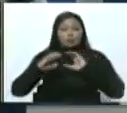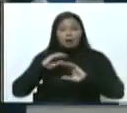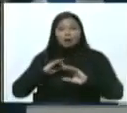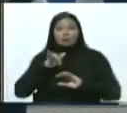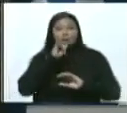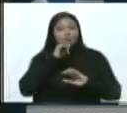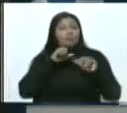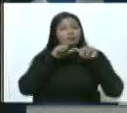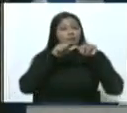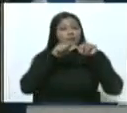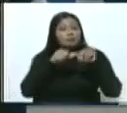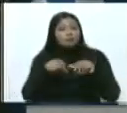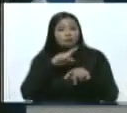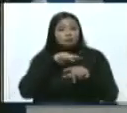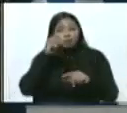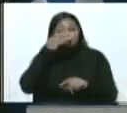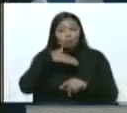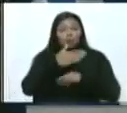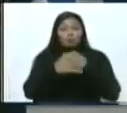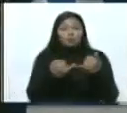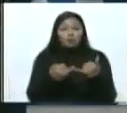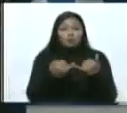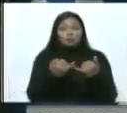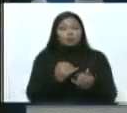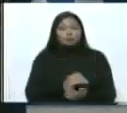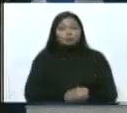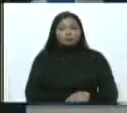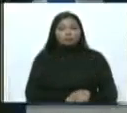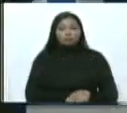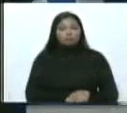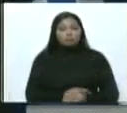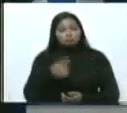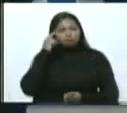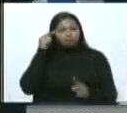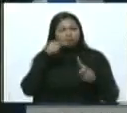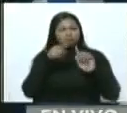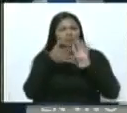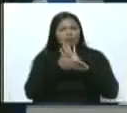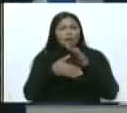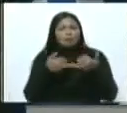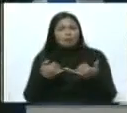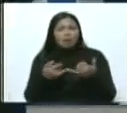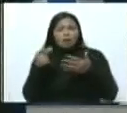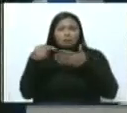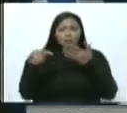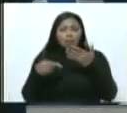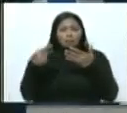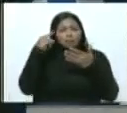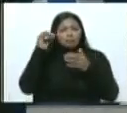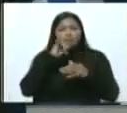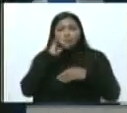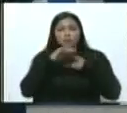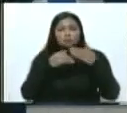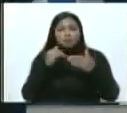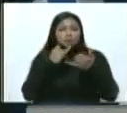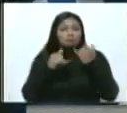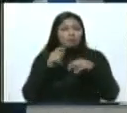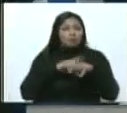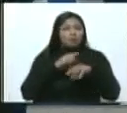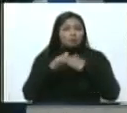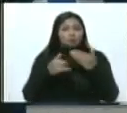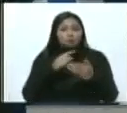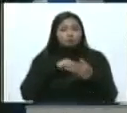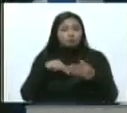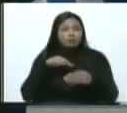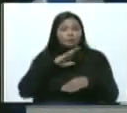a mantener a nuestro pueblo siempre al día en los datos, en las informaciones de última hora, que